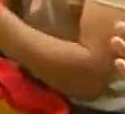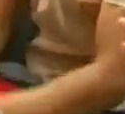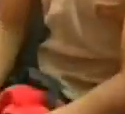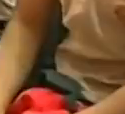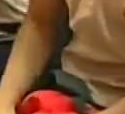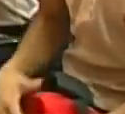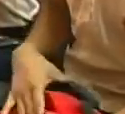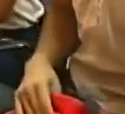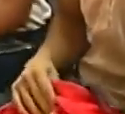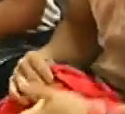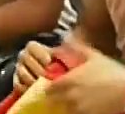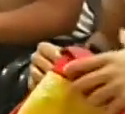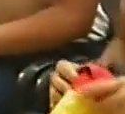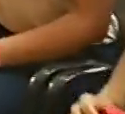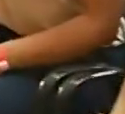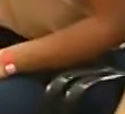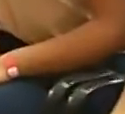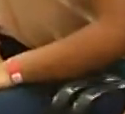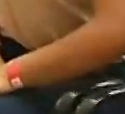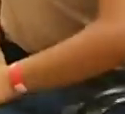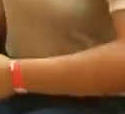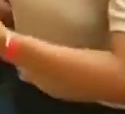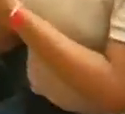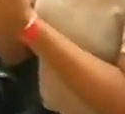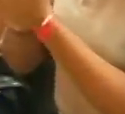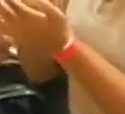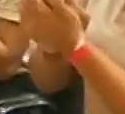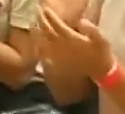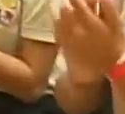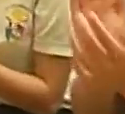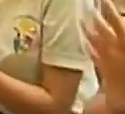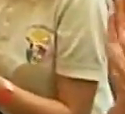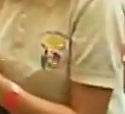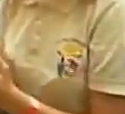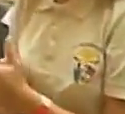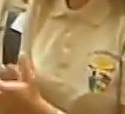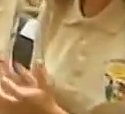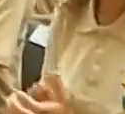Ciudadano Jan Salamanca, vicepresidente de la FEBEN.